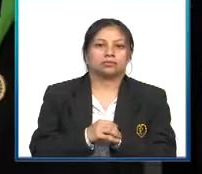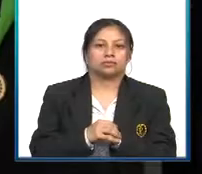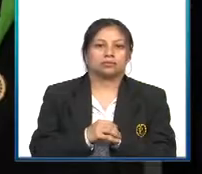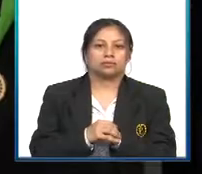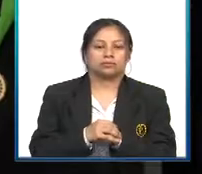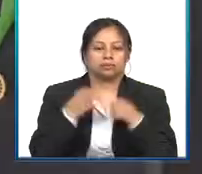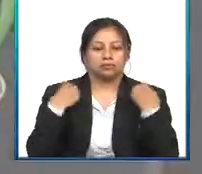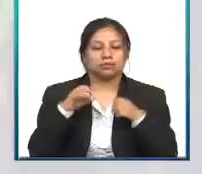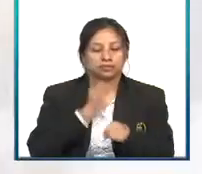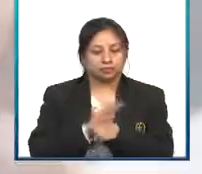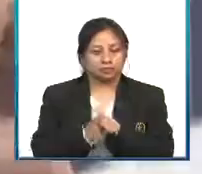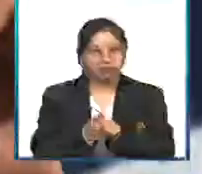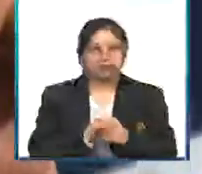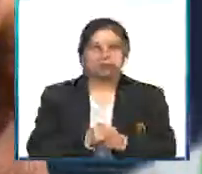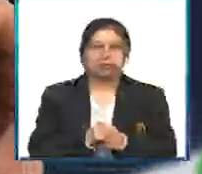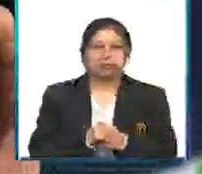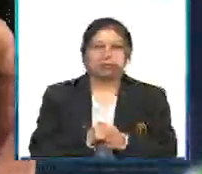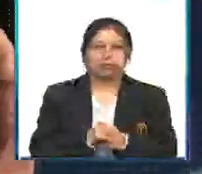en este estado de calamidad.